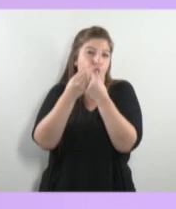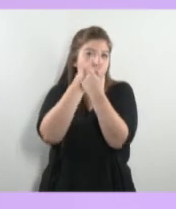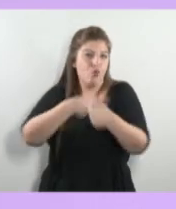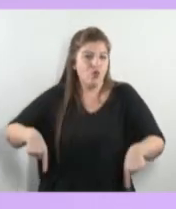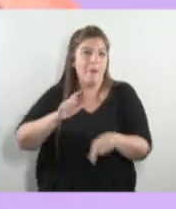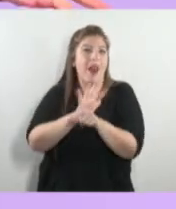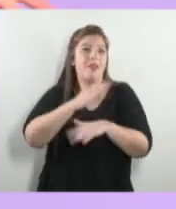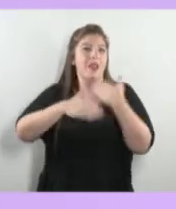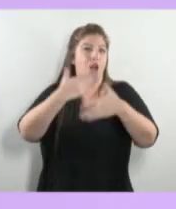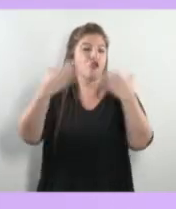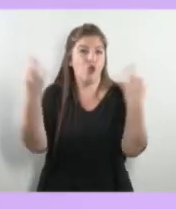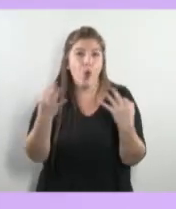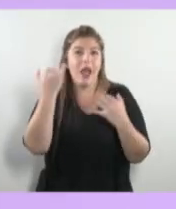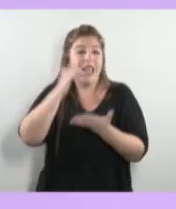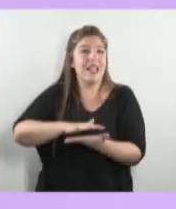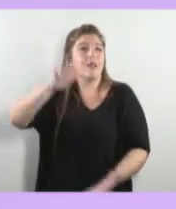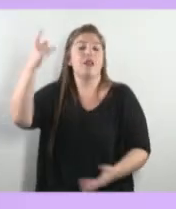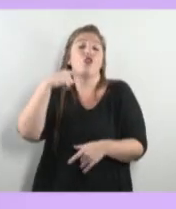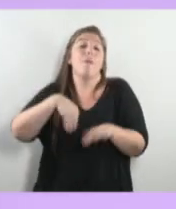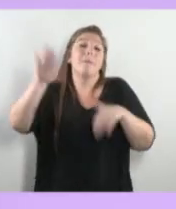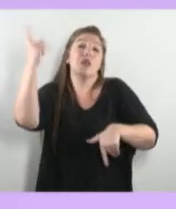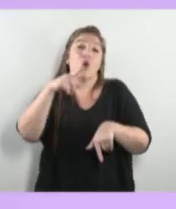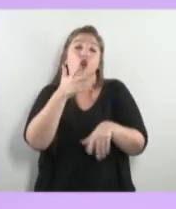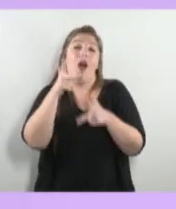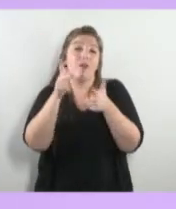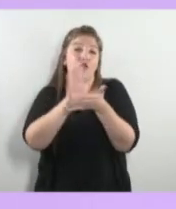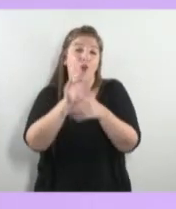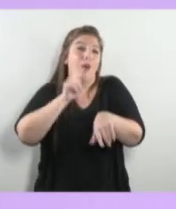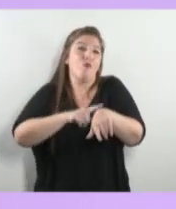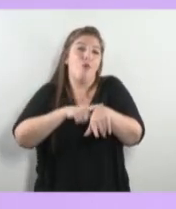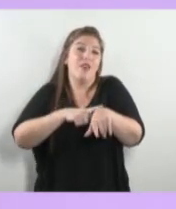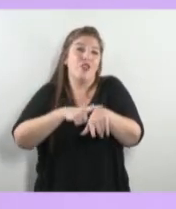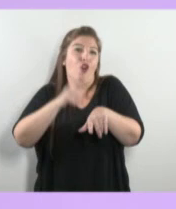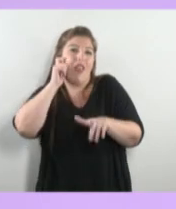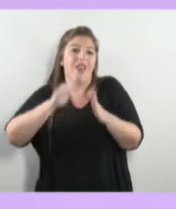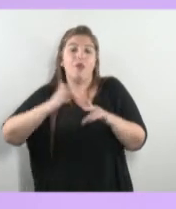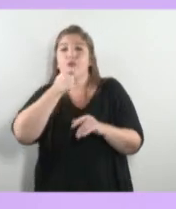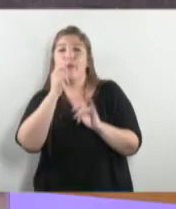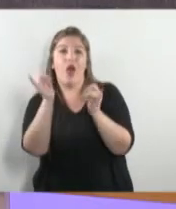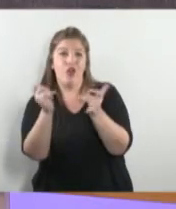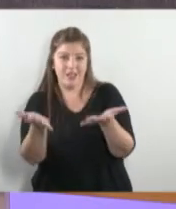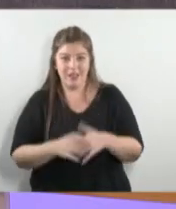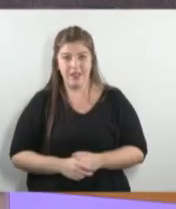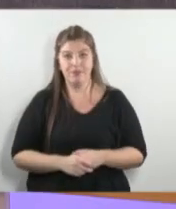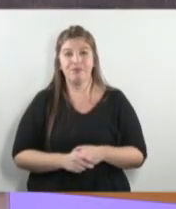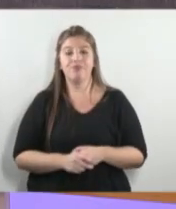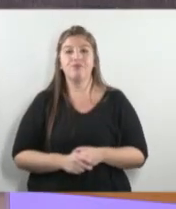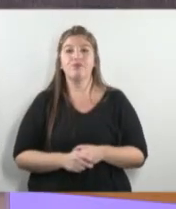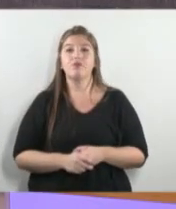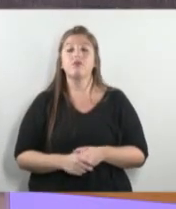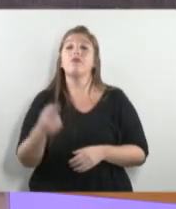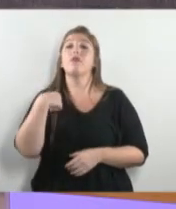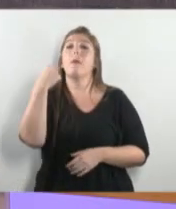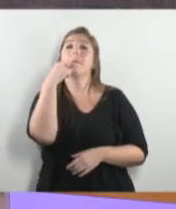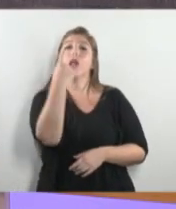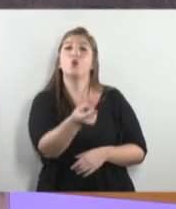crecimiento. Sobre todo cuando estamos hablando de etapas de crecimiento como la adolescencia, ¿no? Perfecto. Mira, te pregunto,